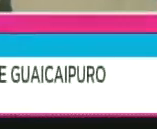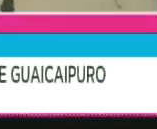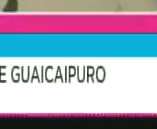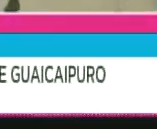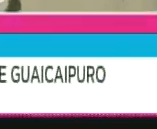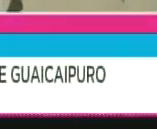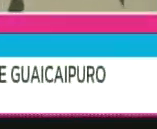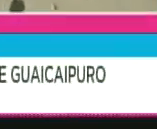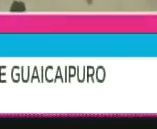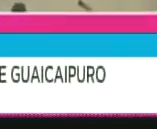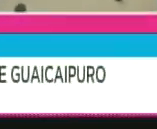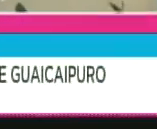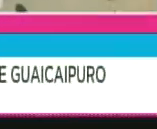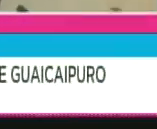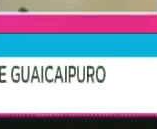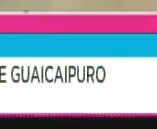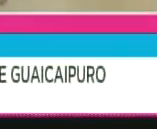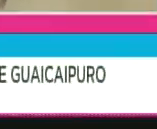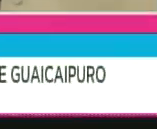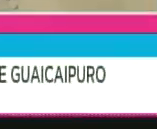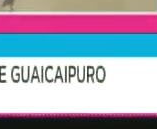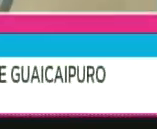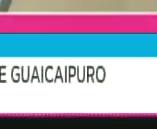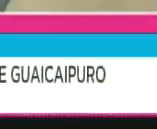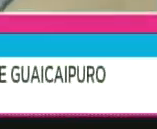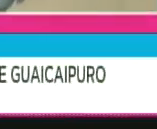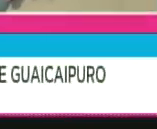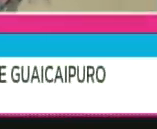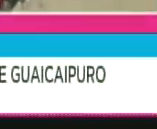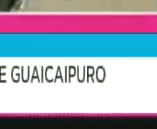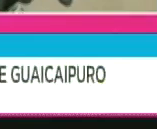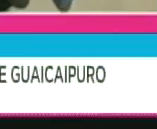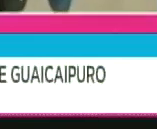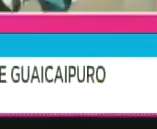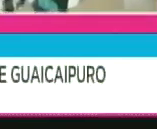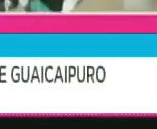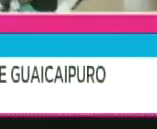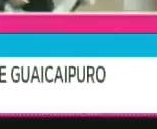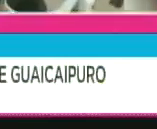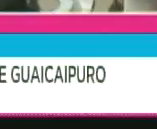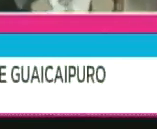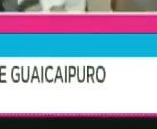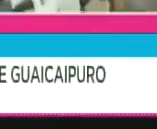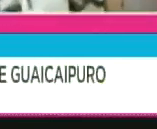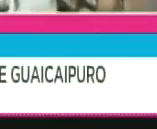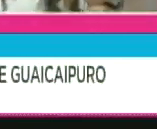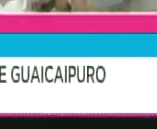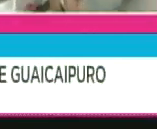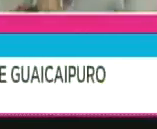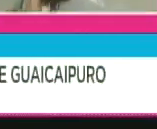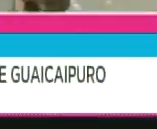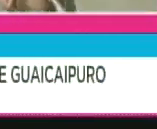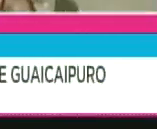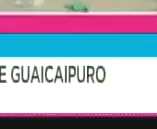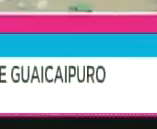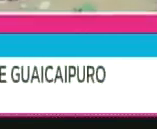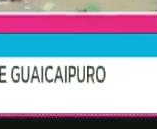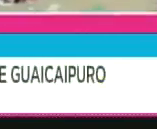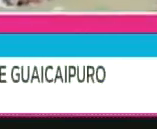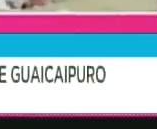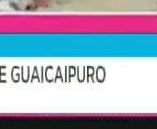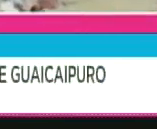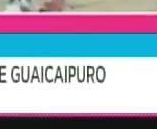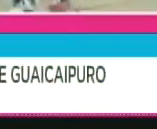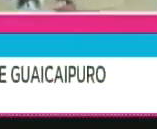teniendo en cuenta la gran cantidad de irregularidades que había en ese centro penitenciario lo que llevaba que ahí estuvieron